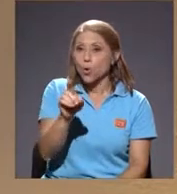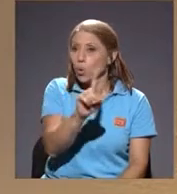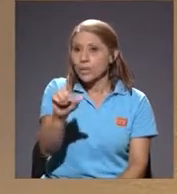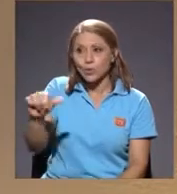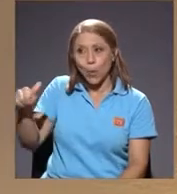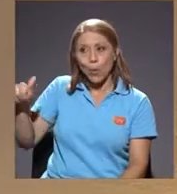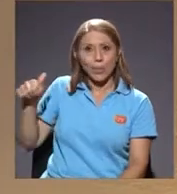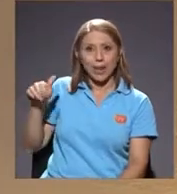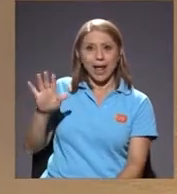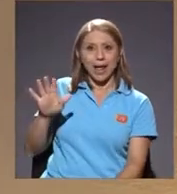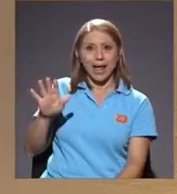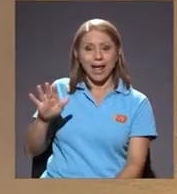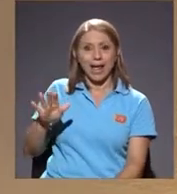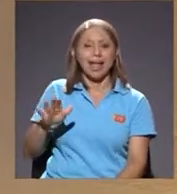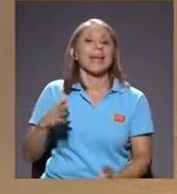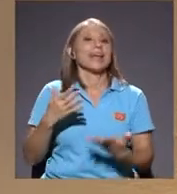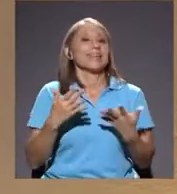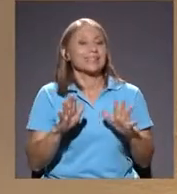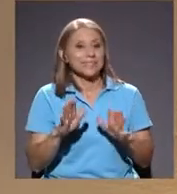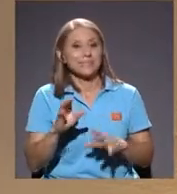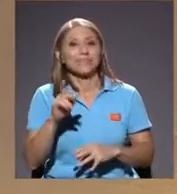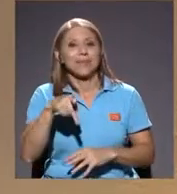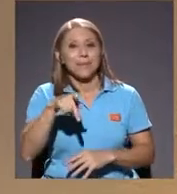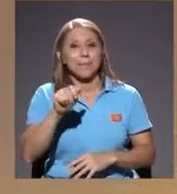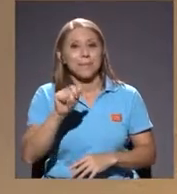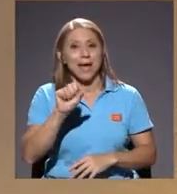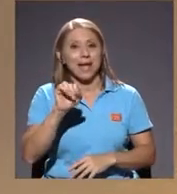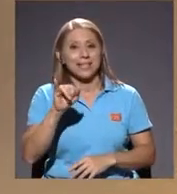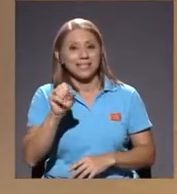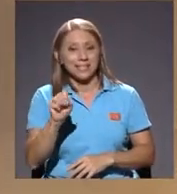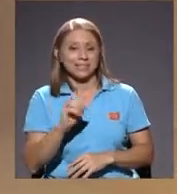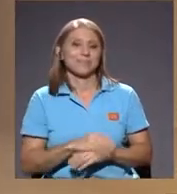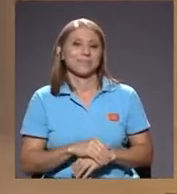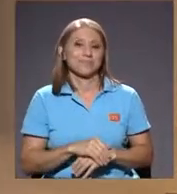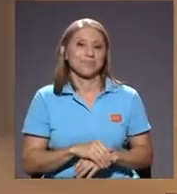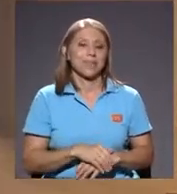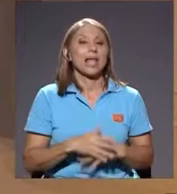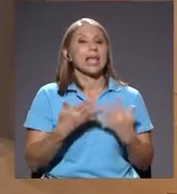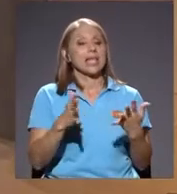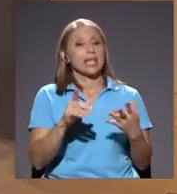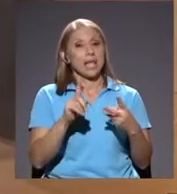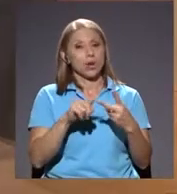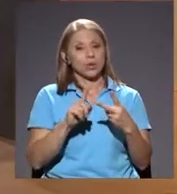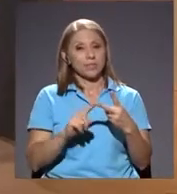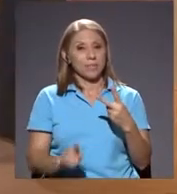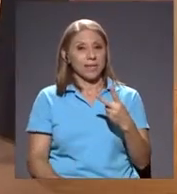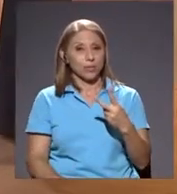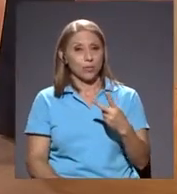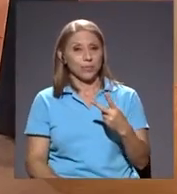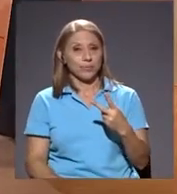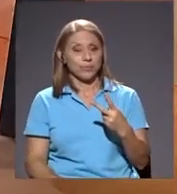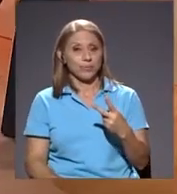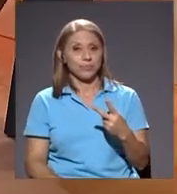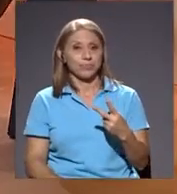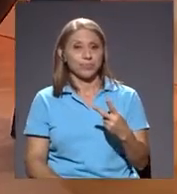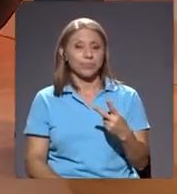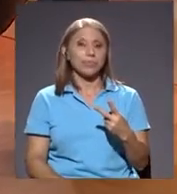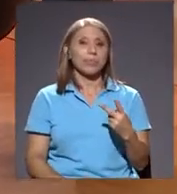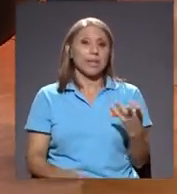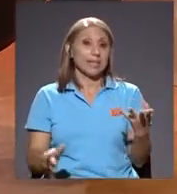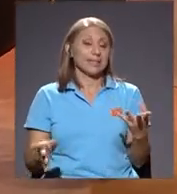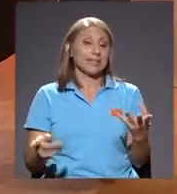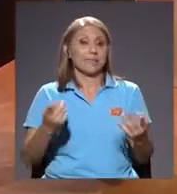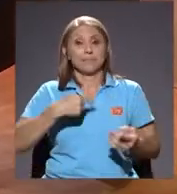no es un franco light y el otro aspecto es que lo hemos